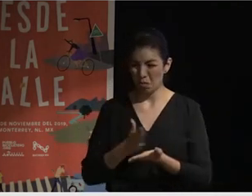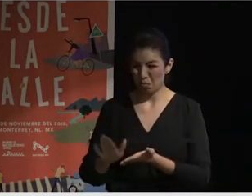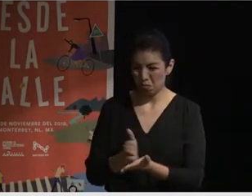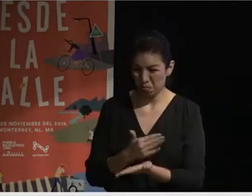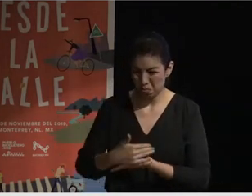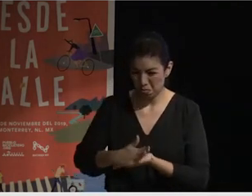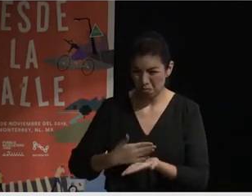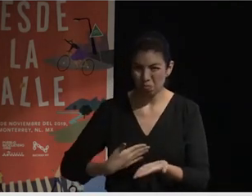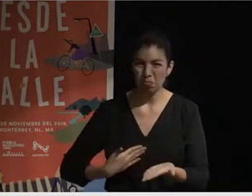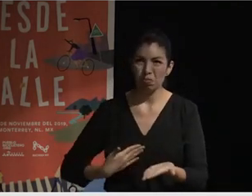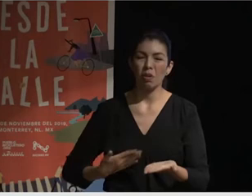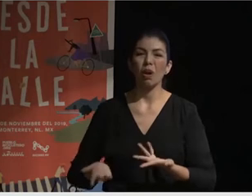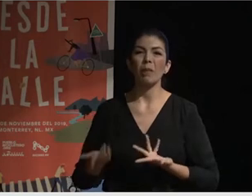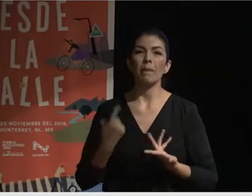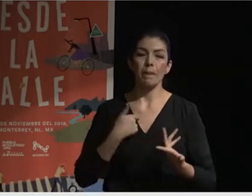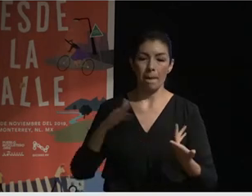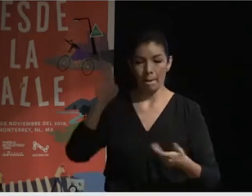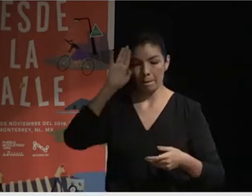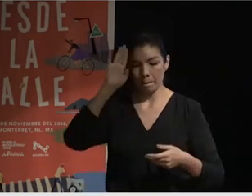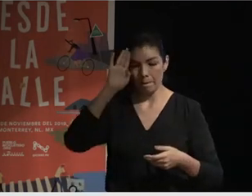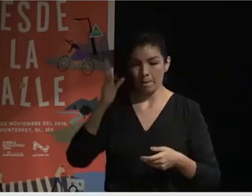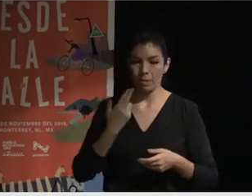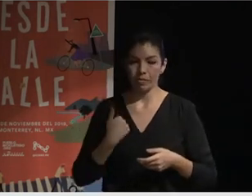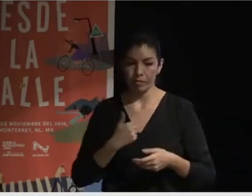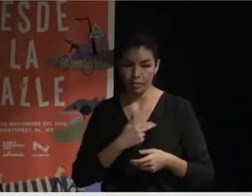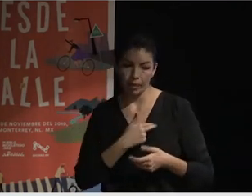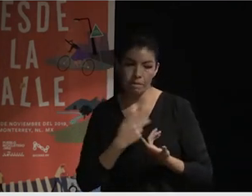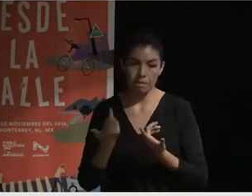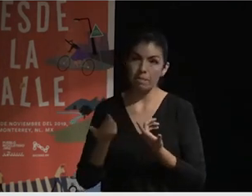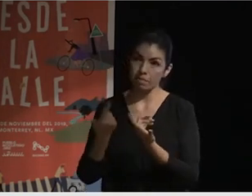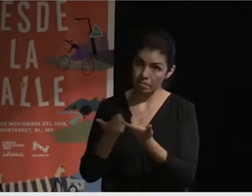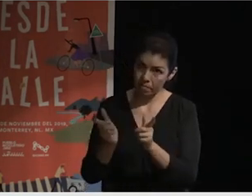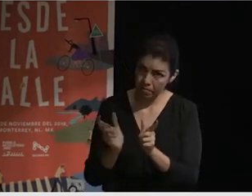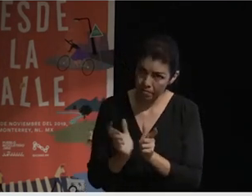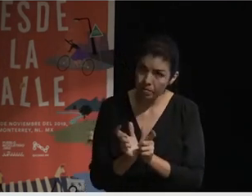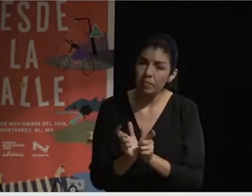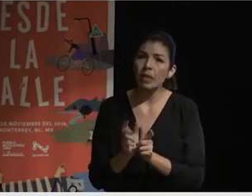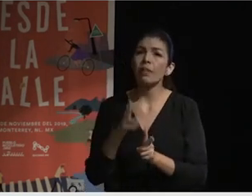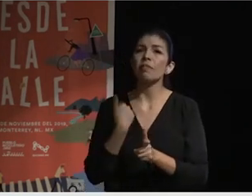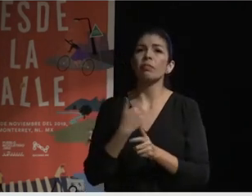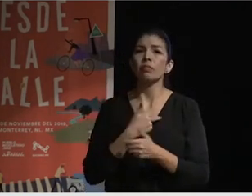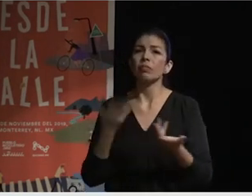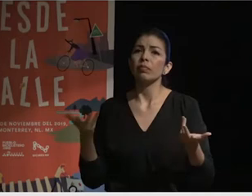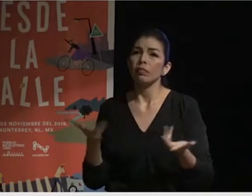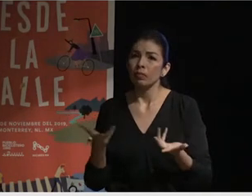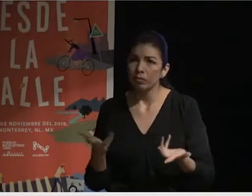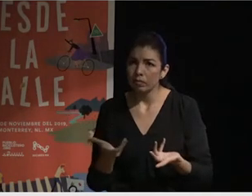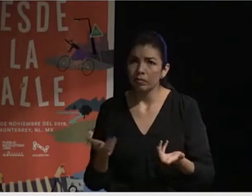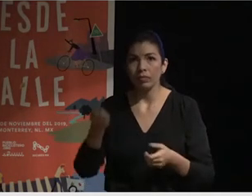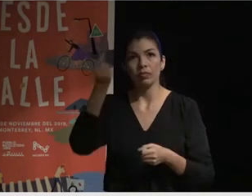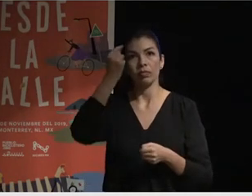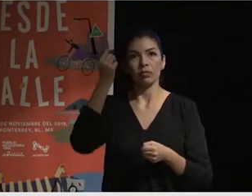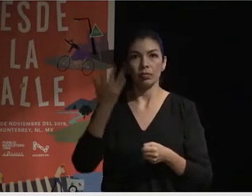haciendo que los movimientos que nosotros estamos realizando a través de colectivo recolecten información y la lleven a incidir.